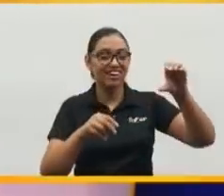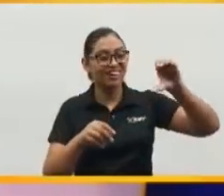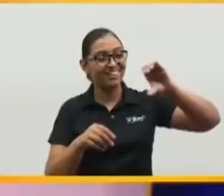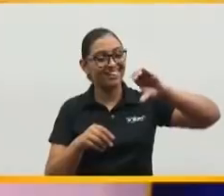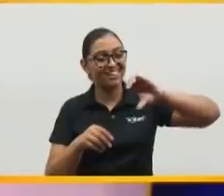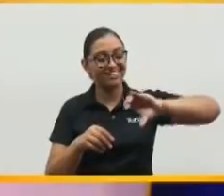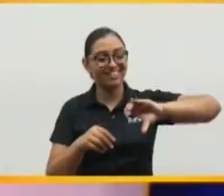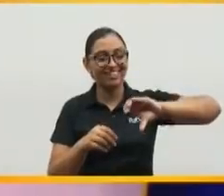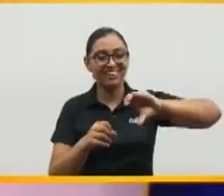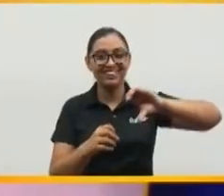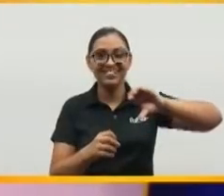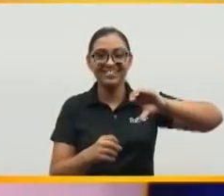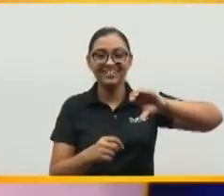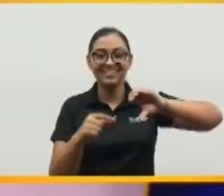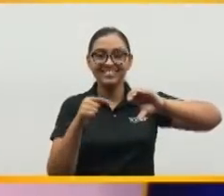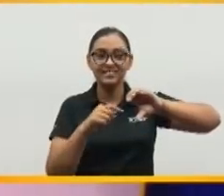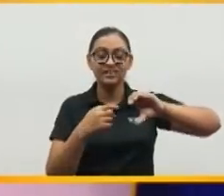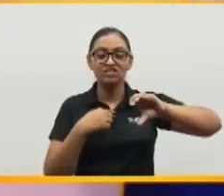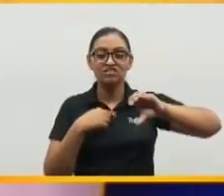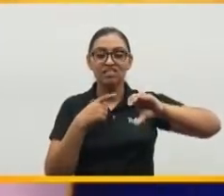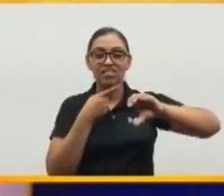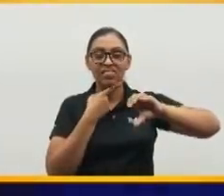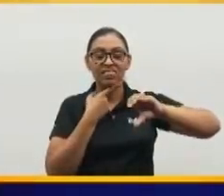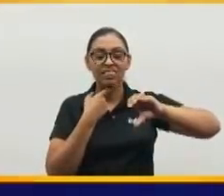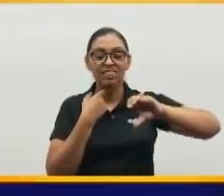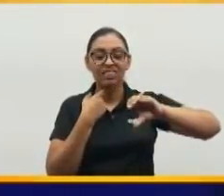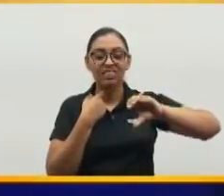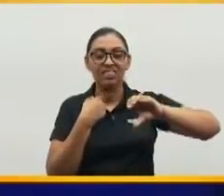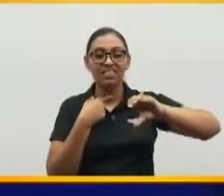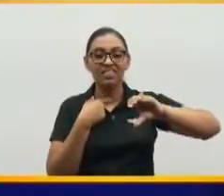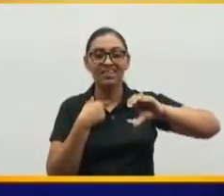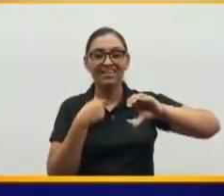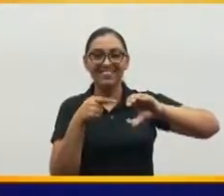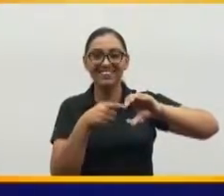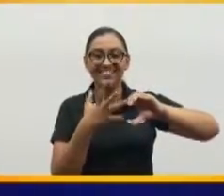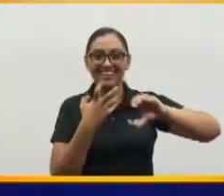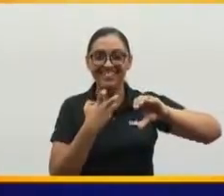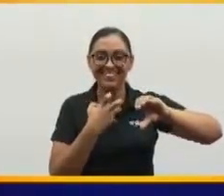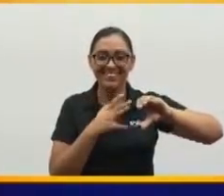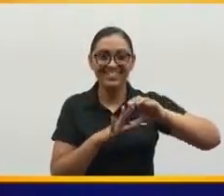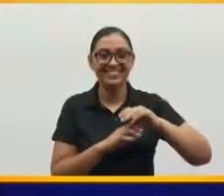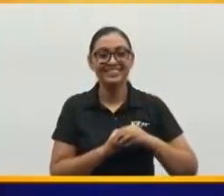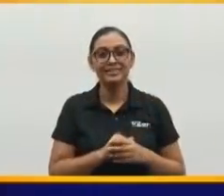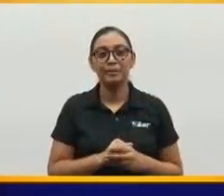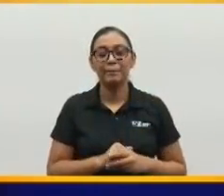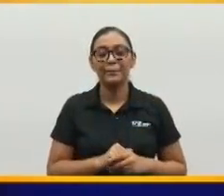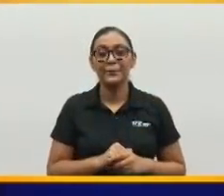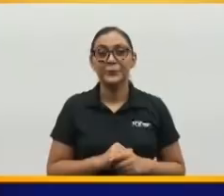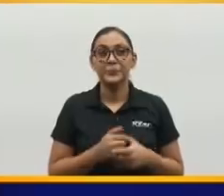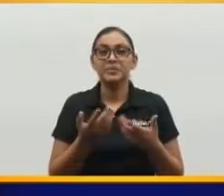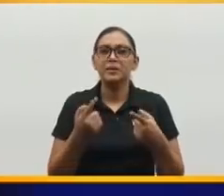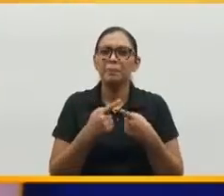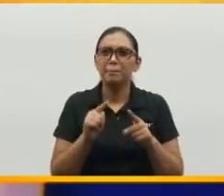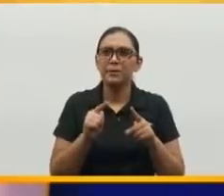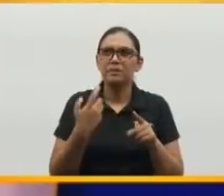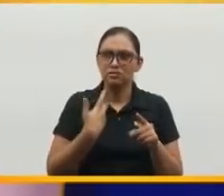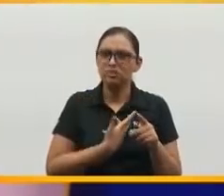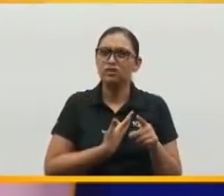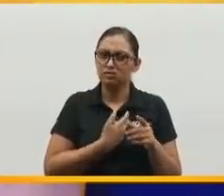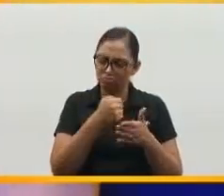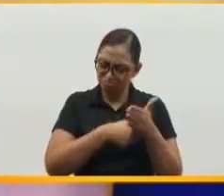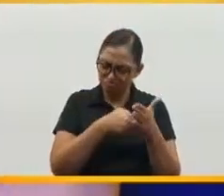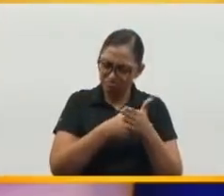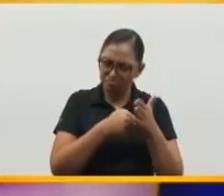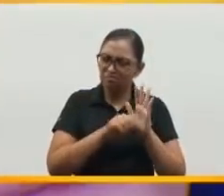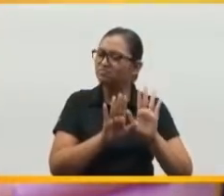hasta burbujeaba. ¿Ah? Y como es vaso bien fino, todo suda, más le sale que lo que usted le echa. Pero hemos podido resistir, ¿sabe por